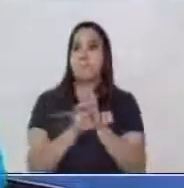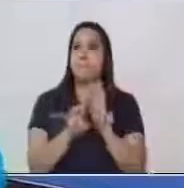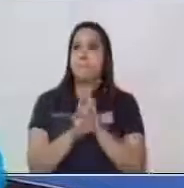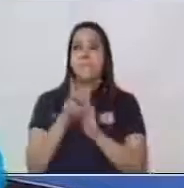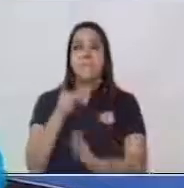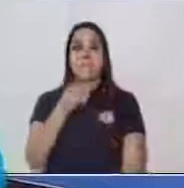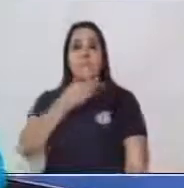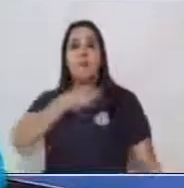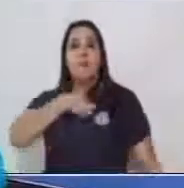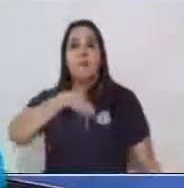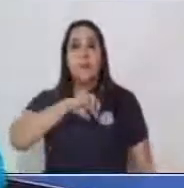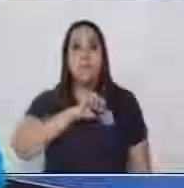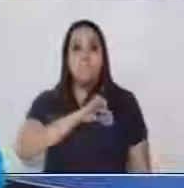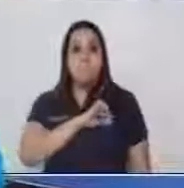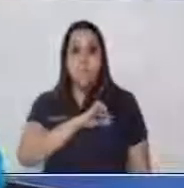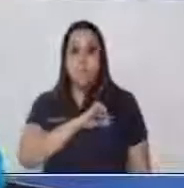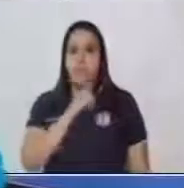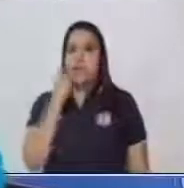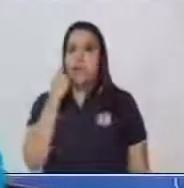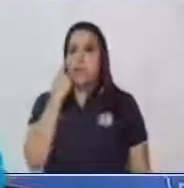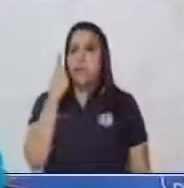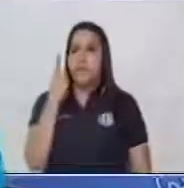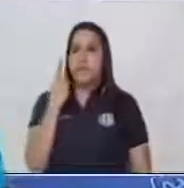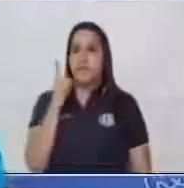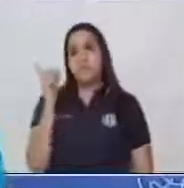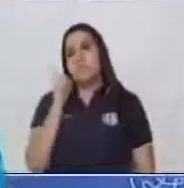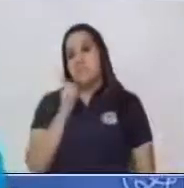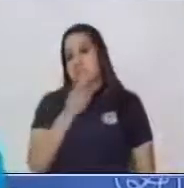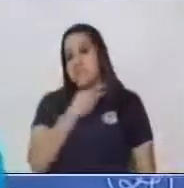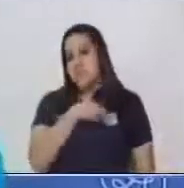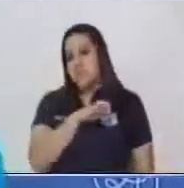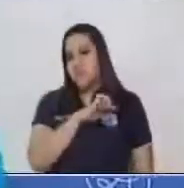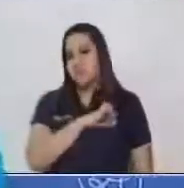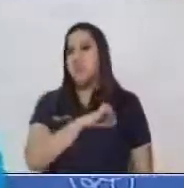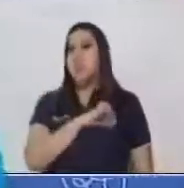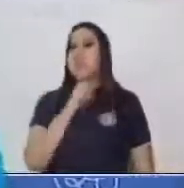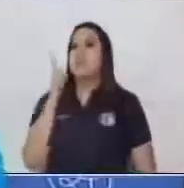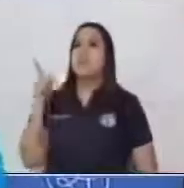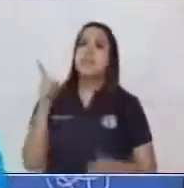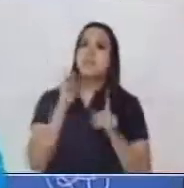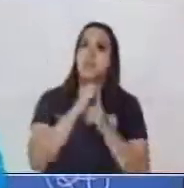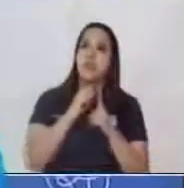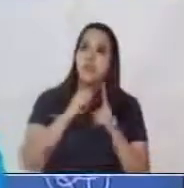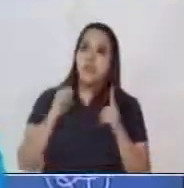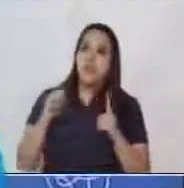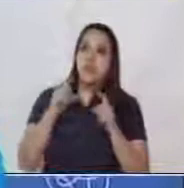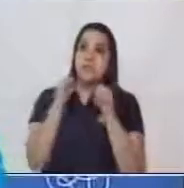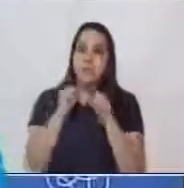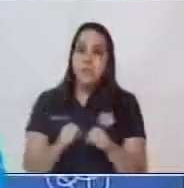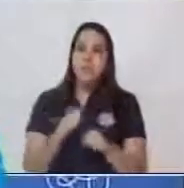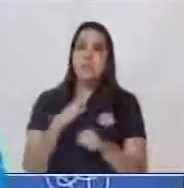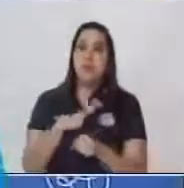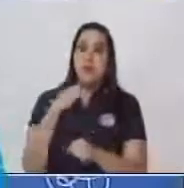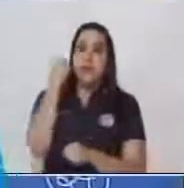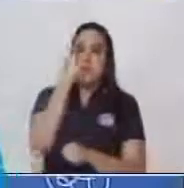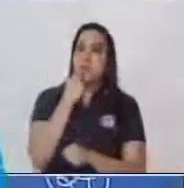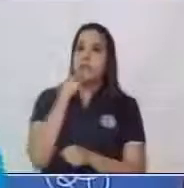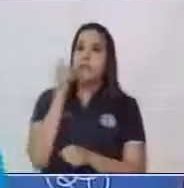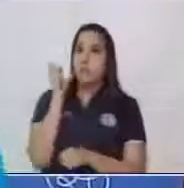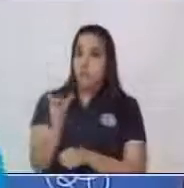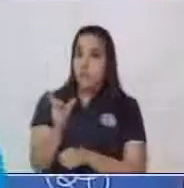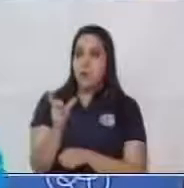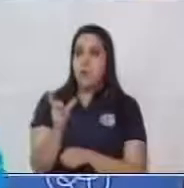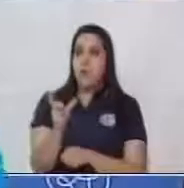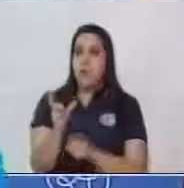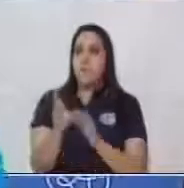las oraciones personales o impersonales. Y estas oraciones pues pueden tener sujeto, y